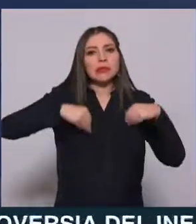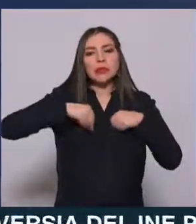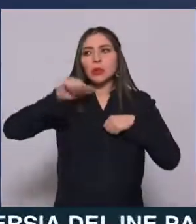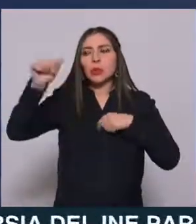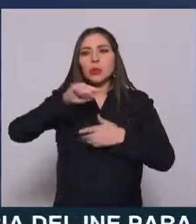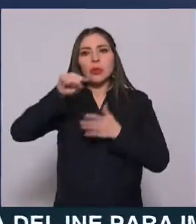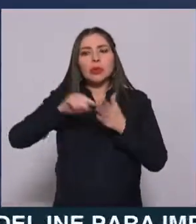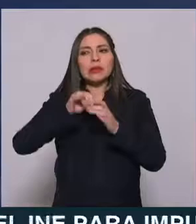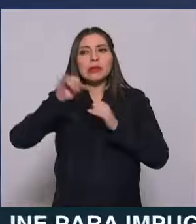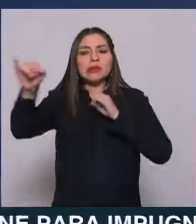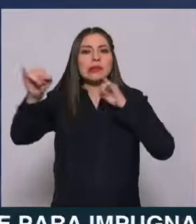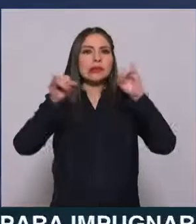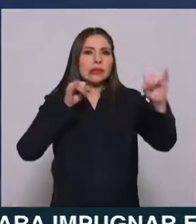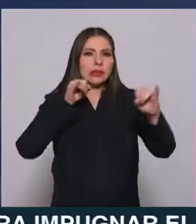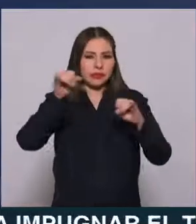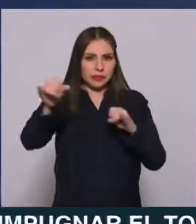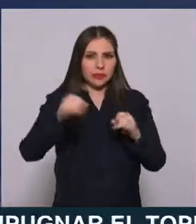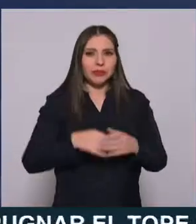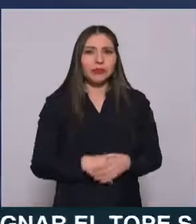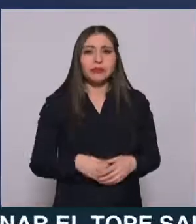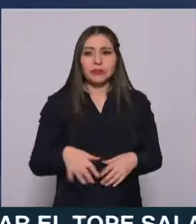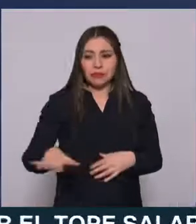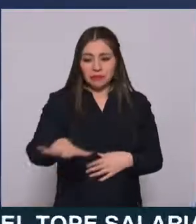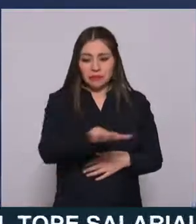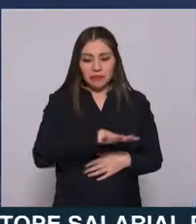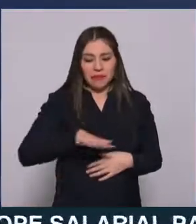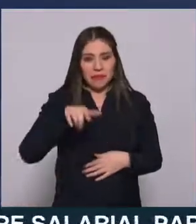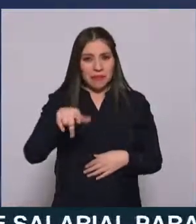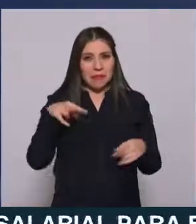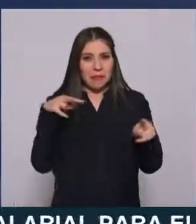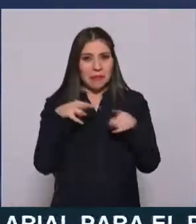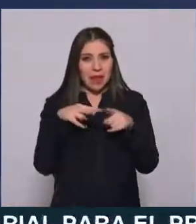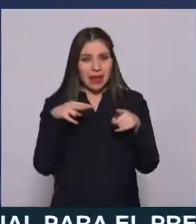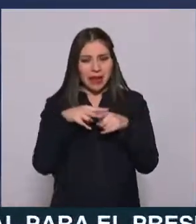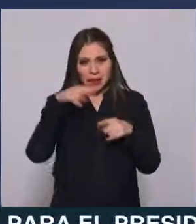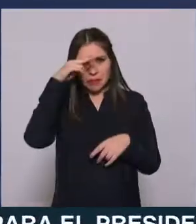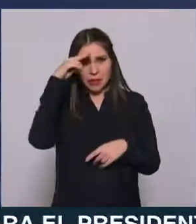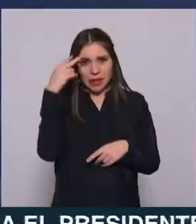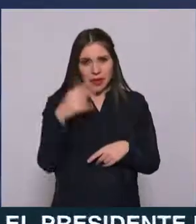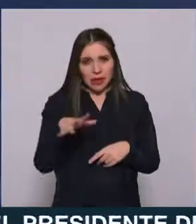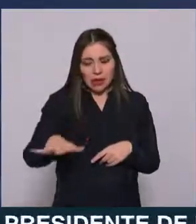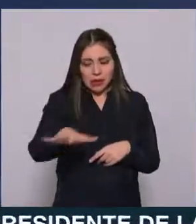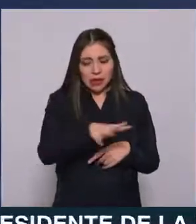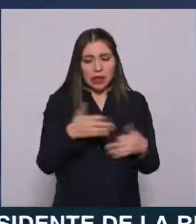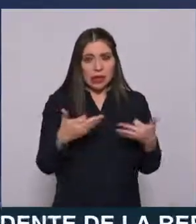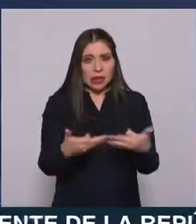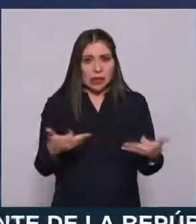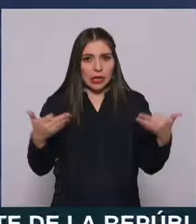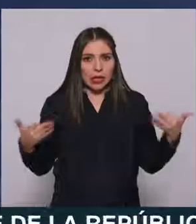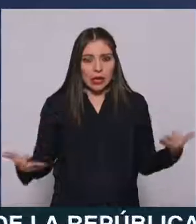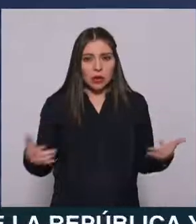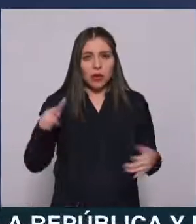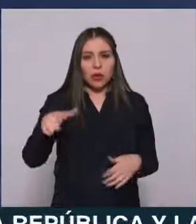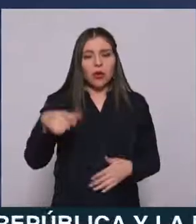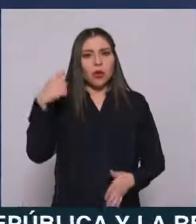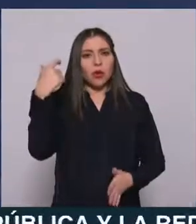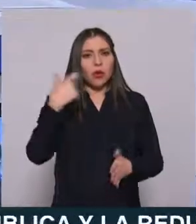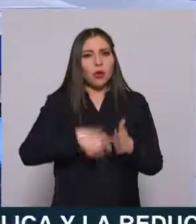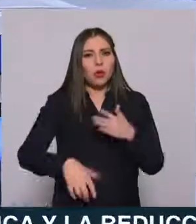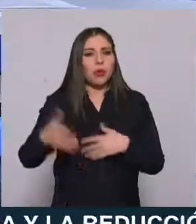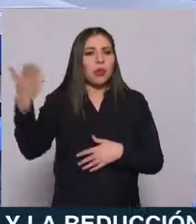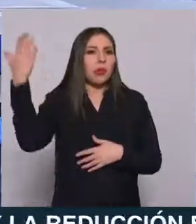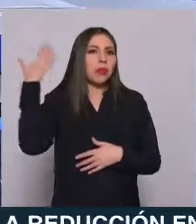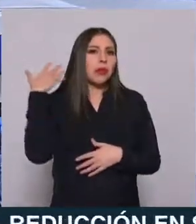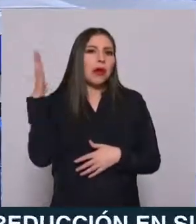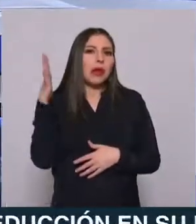muy concreta, tiene una historia pues ya de varios años. Fue un predio que se adquirió por parte de la ciudad en los años 90,